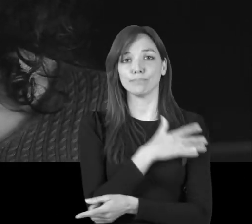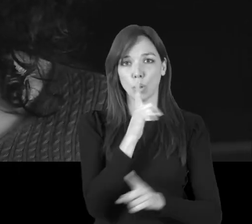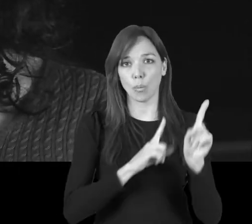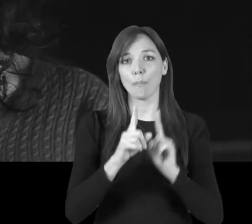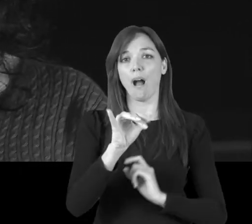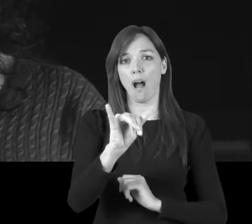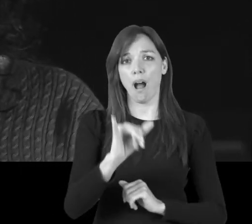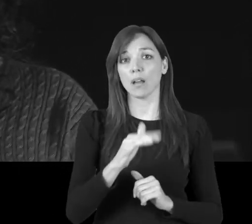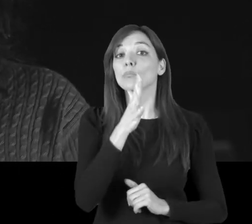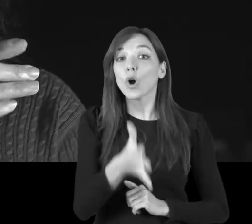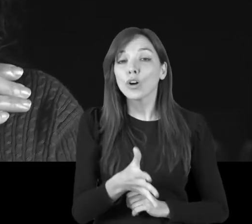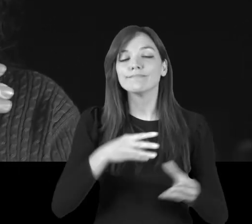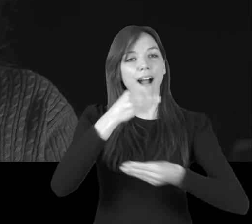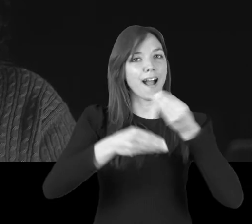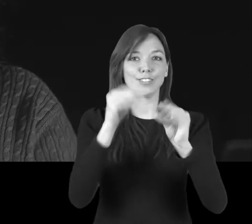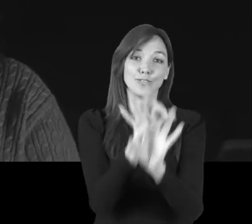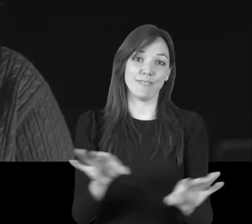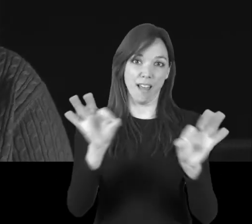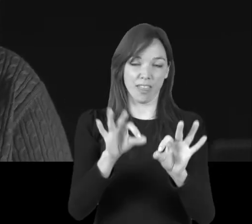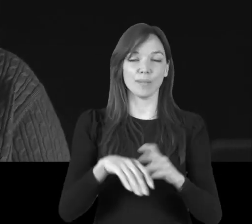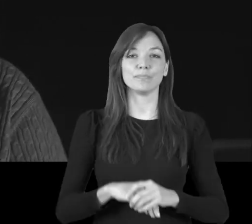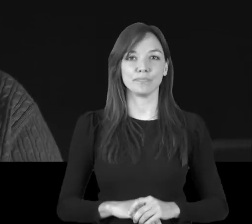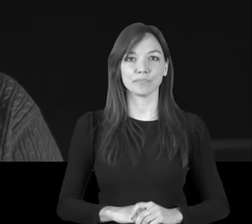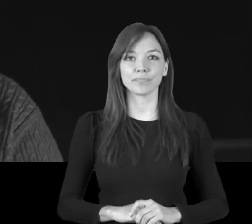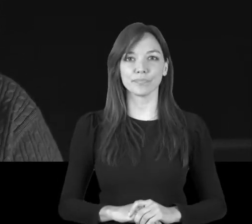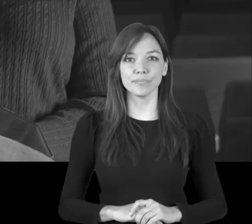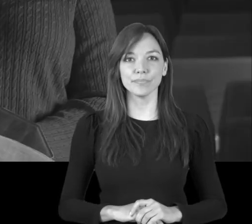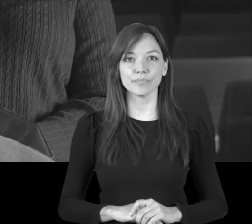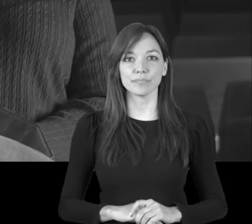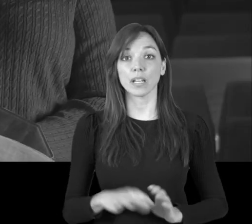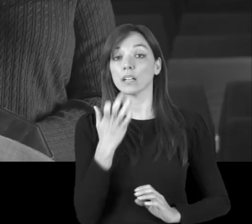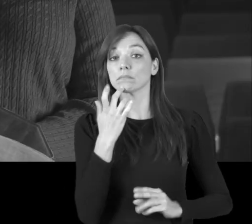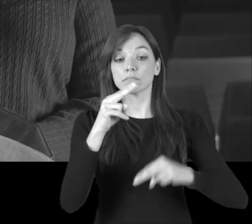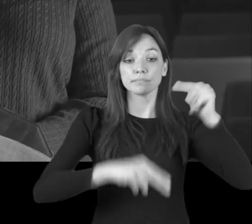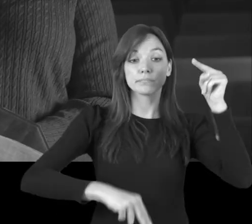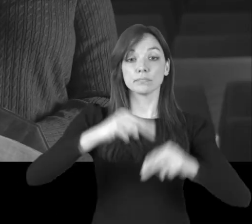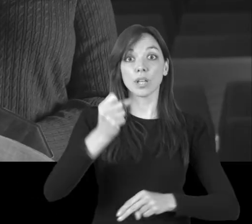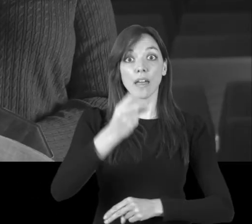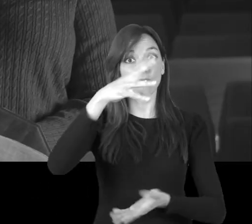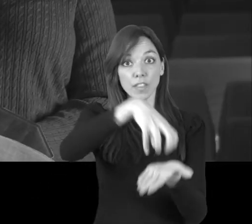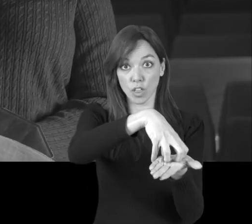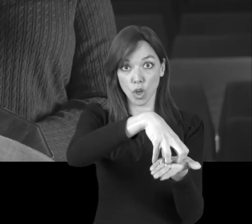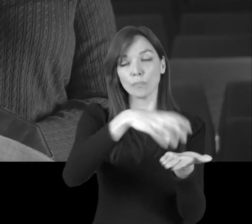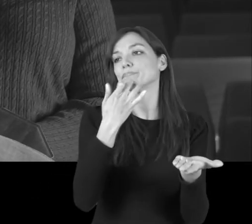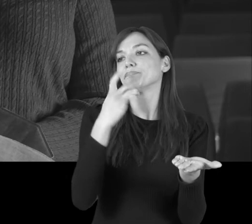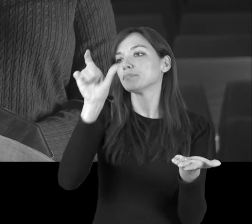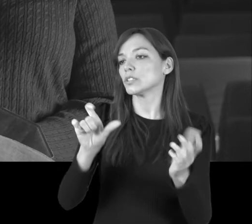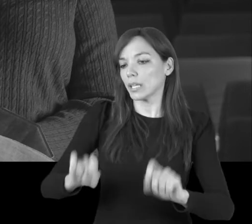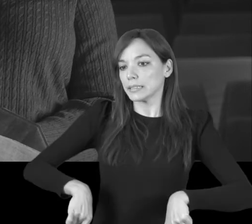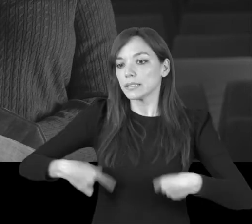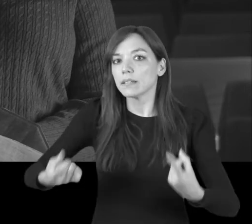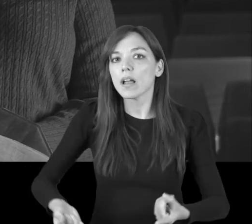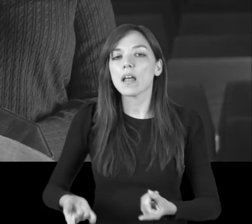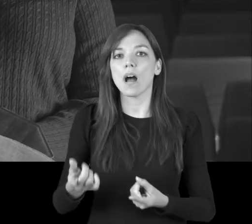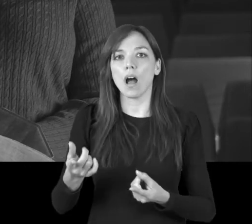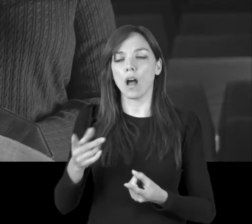me extraña, es que tenemos estos problemas, pero esto lo llevamos arrastrando muchos años. Y a construir un edificio, pues a una persona con silla de